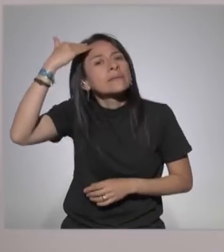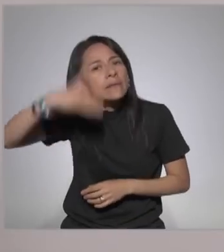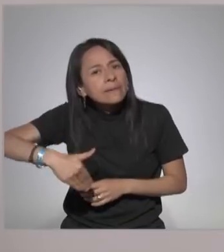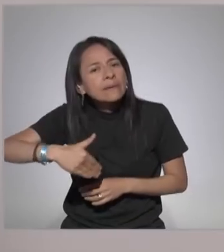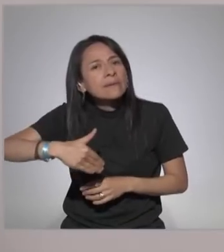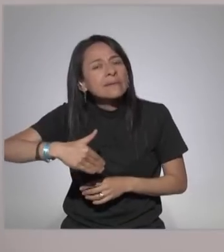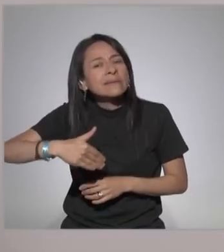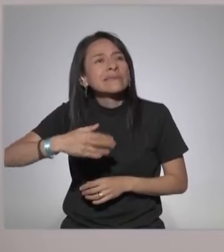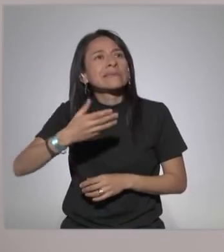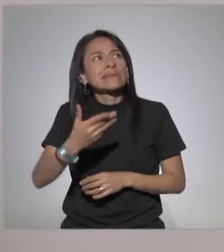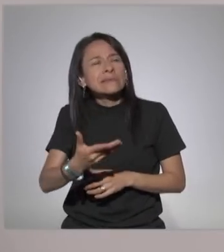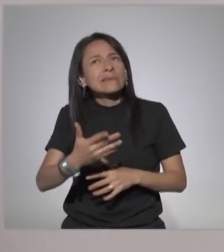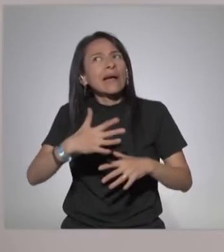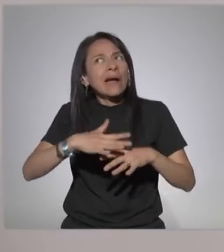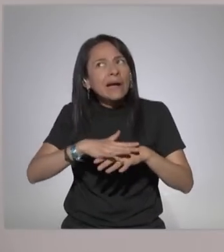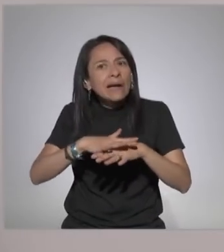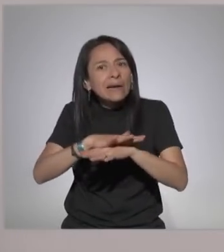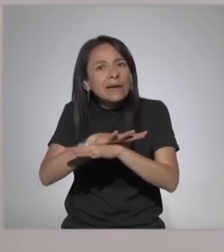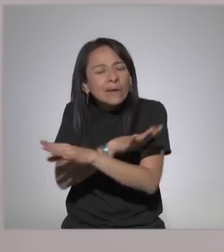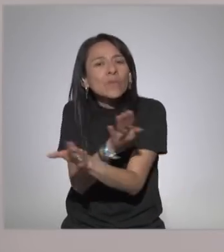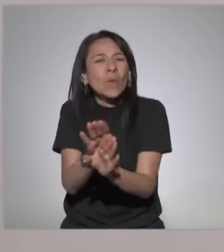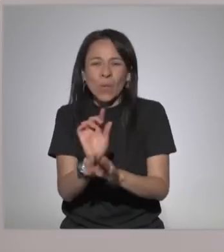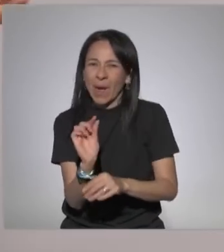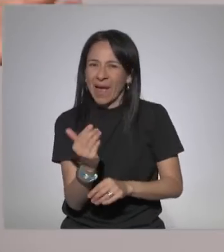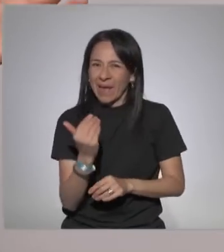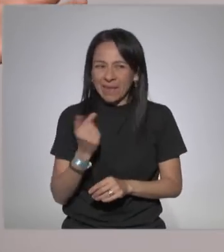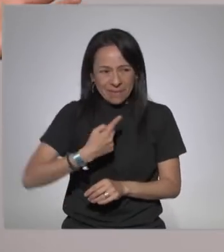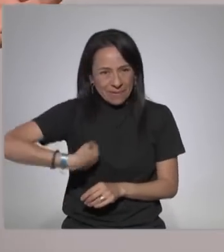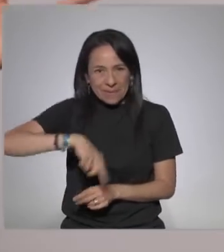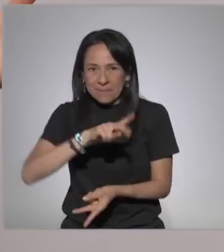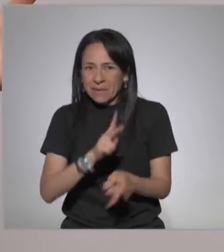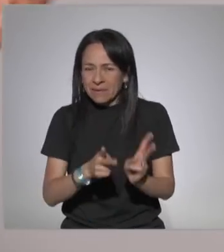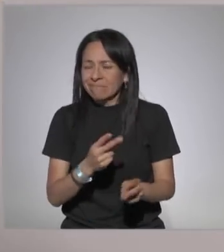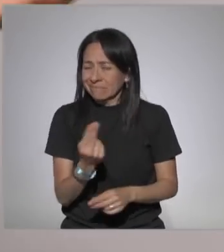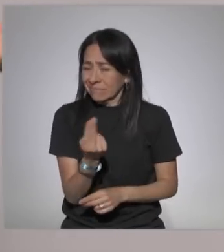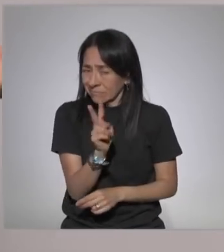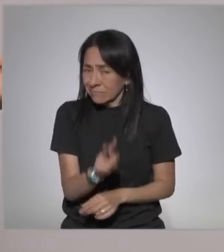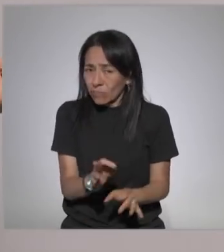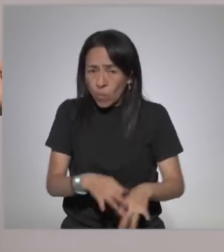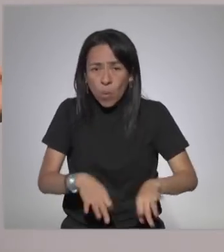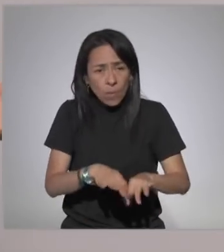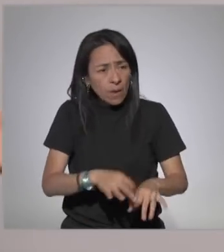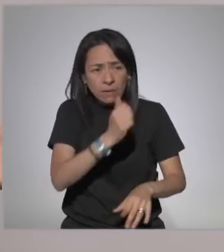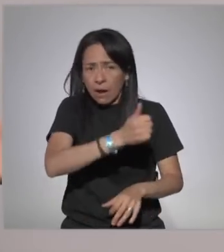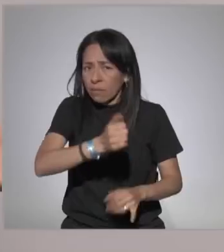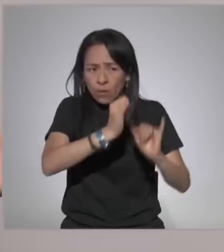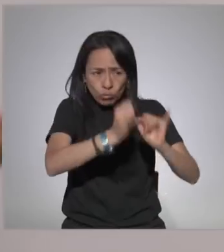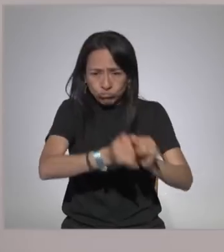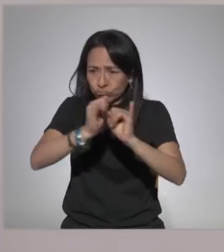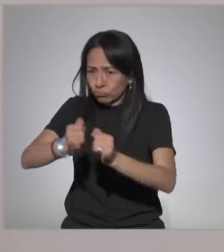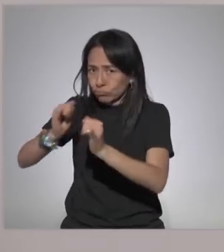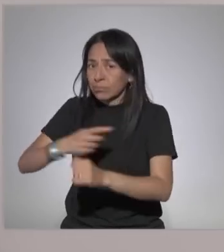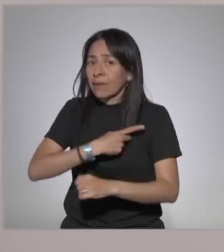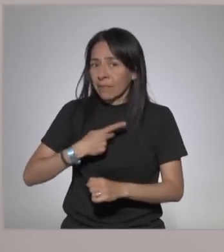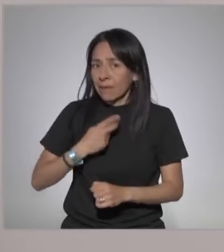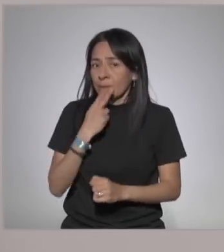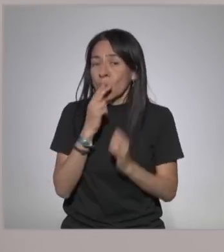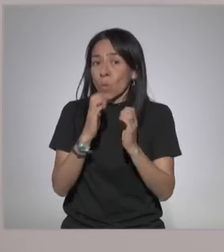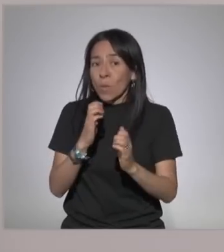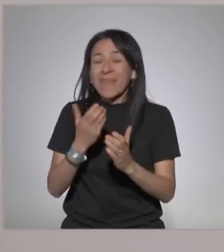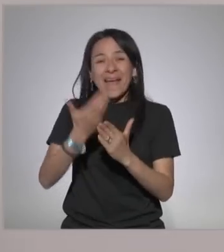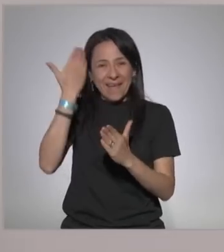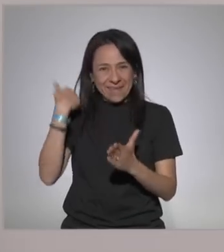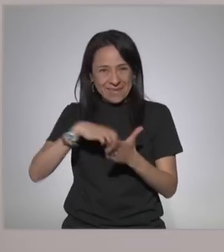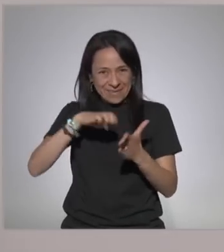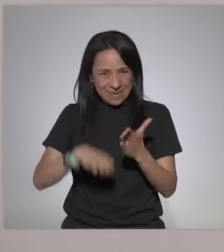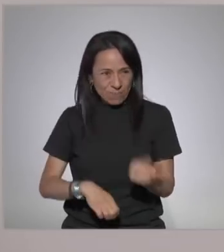esperar. Hablábamos hace unos momentos de la importancia de mantener nuestra individualidad. Poníamos el caso de una pareja que, pues, por lo que entiendo,